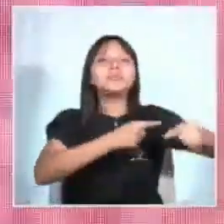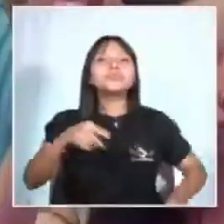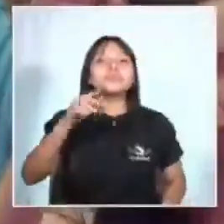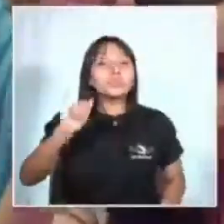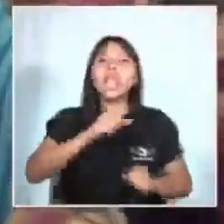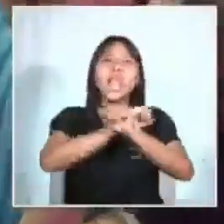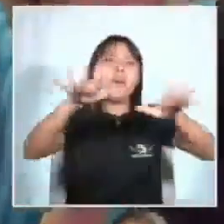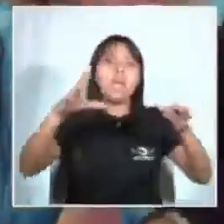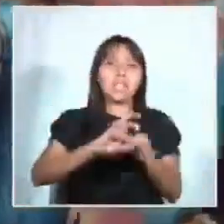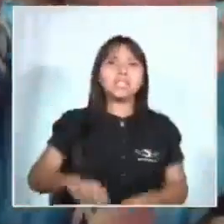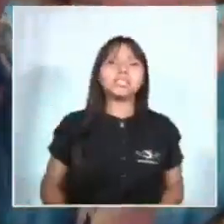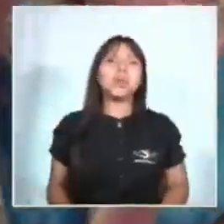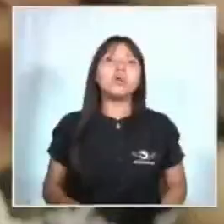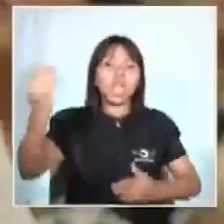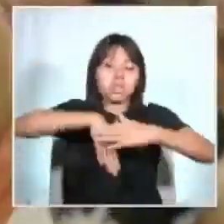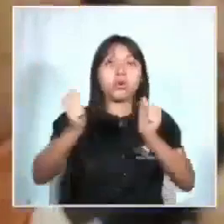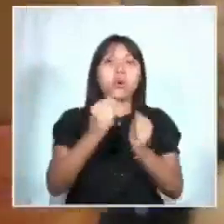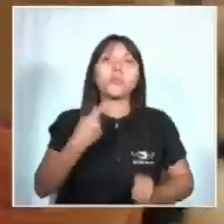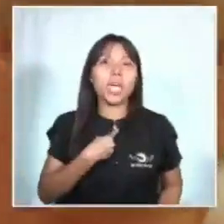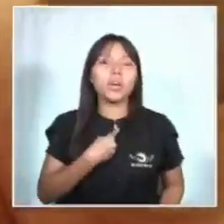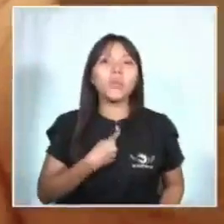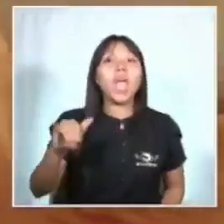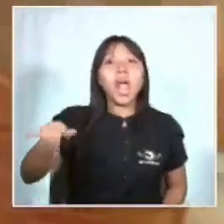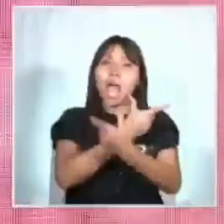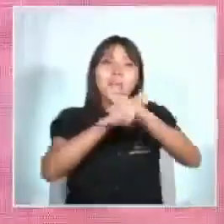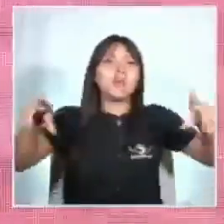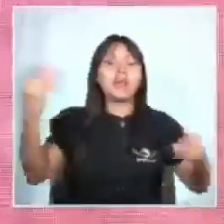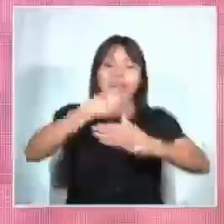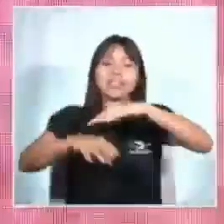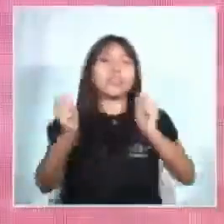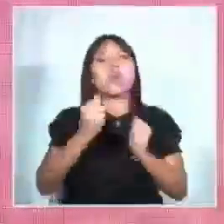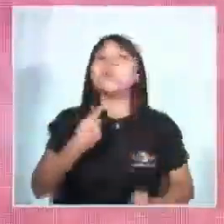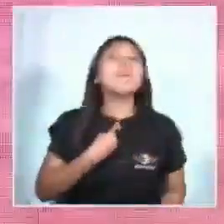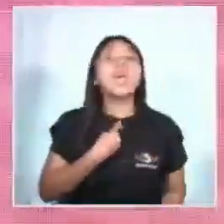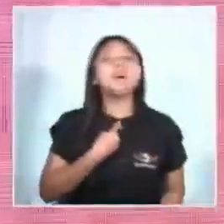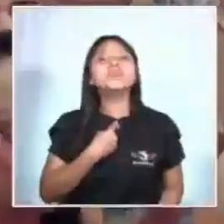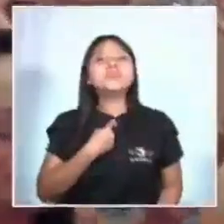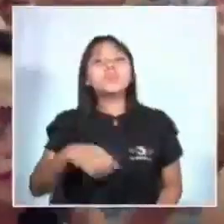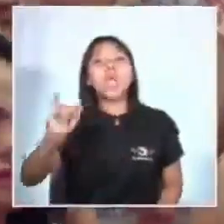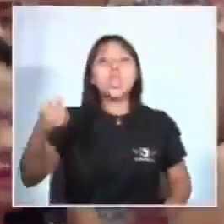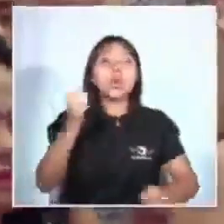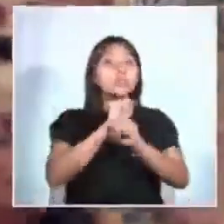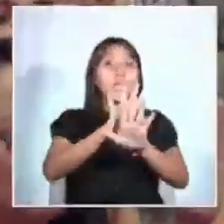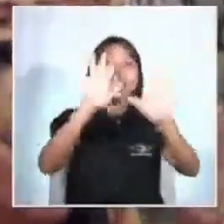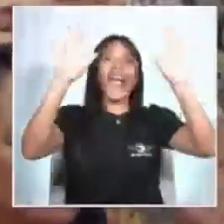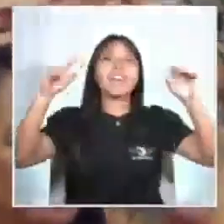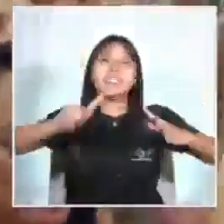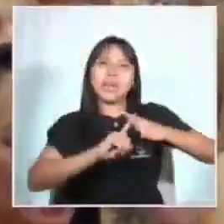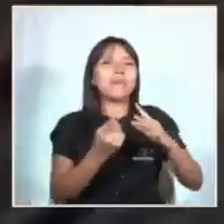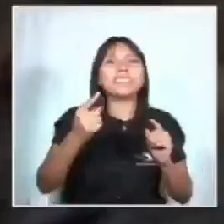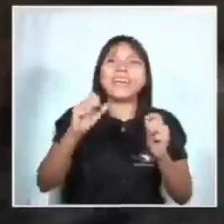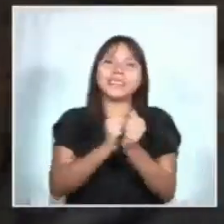La bendición entró conmigo. La libertad entró conmigo. Los milagros empezaron